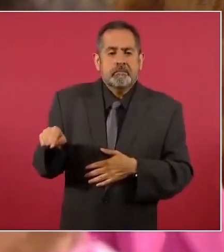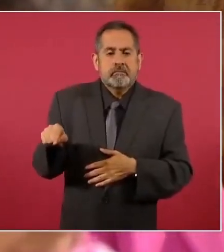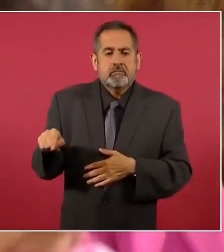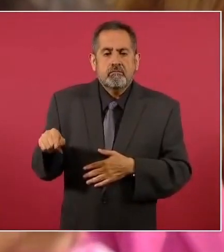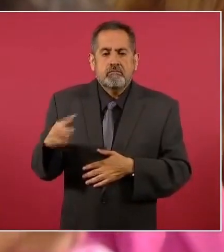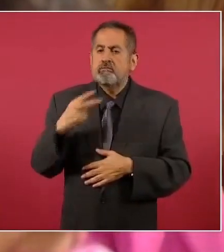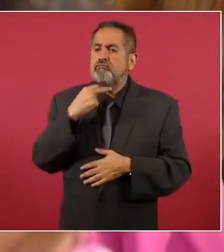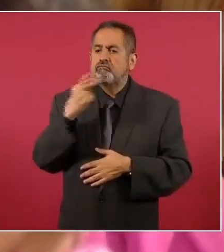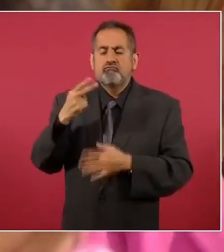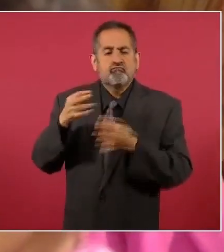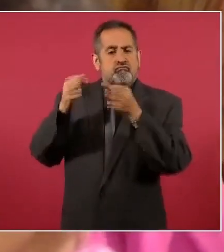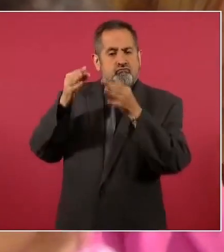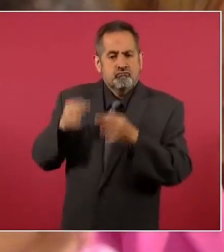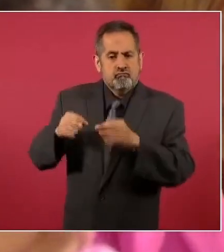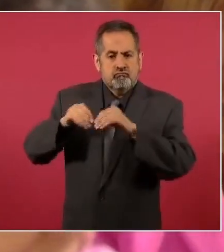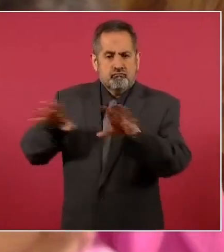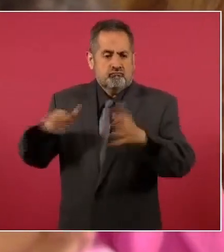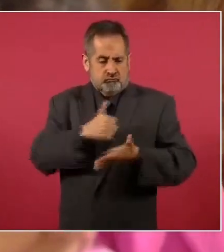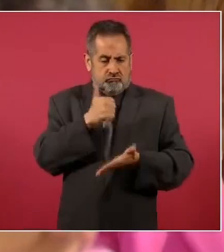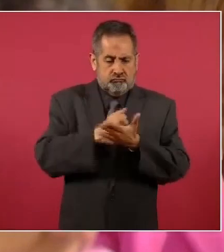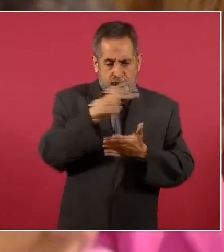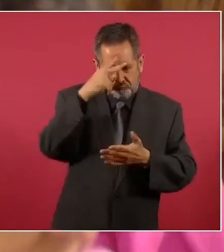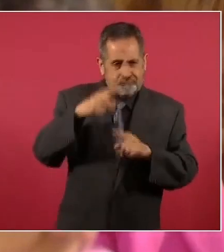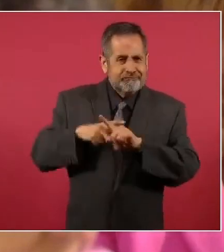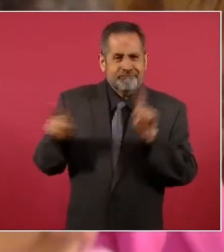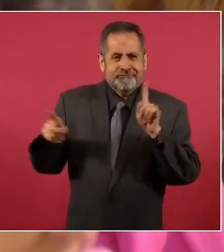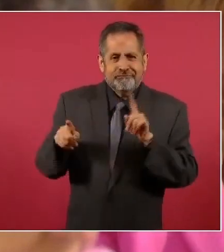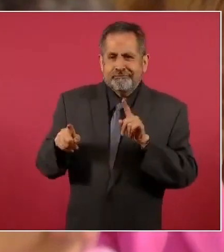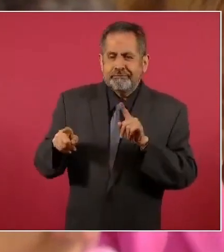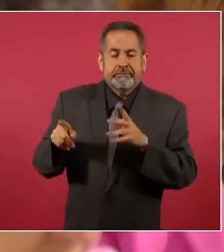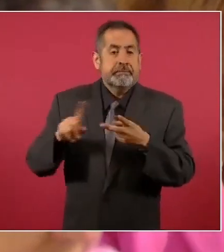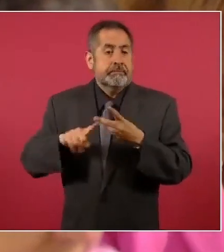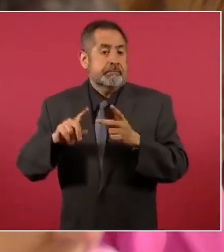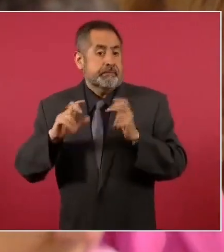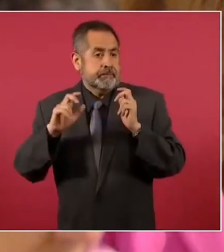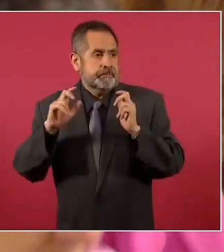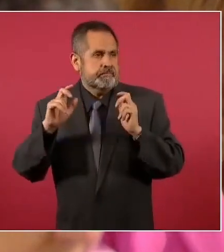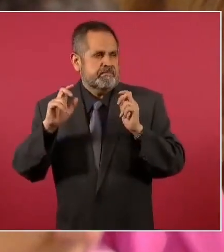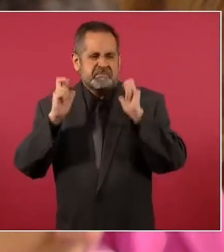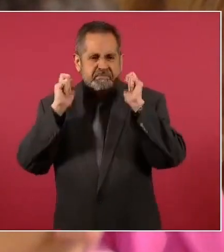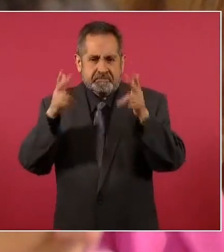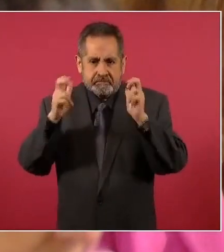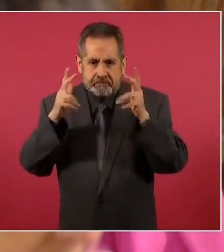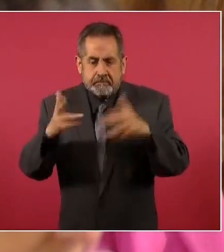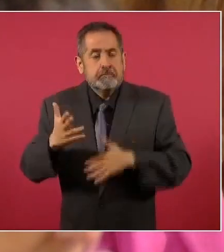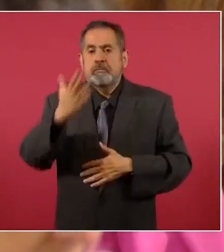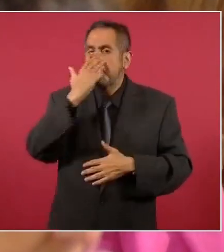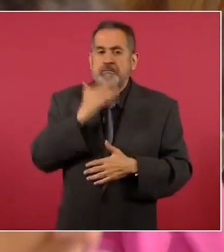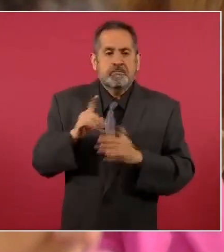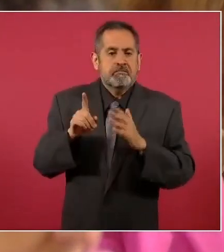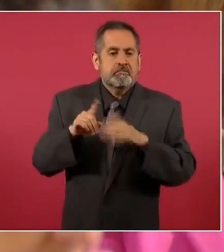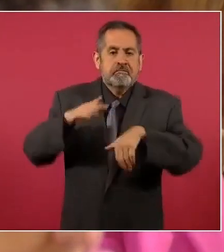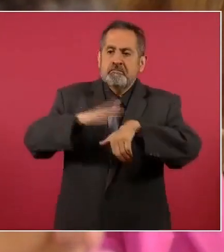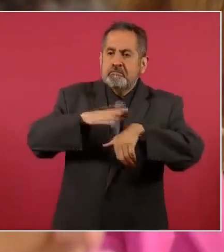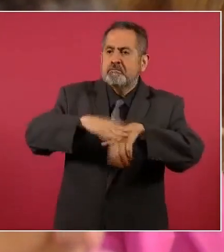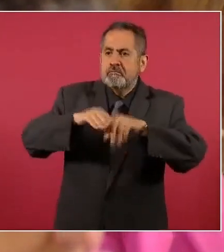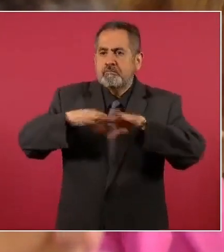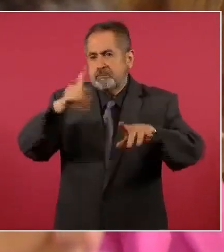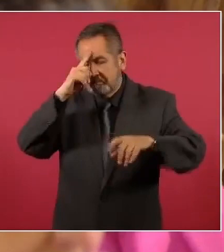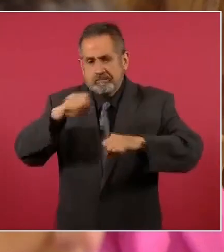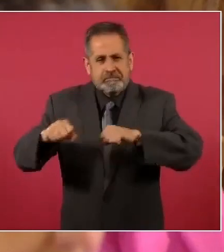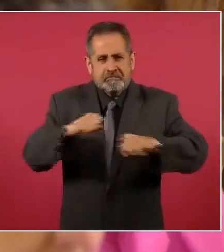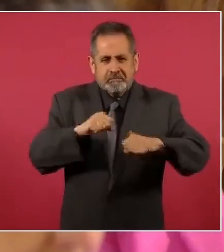la voz de, oficial que se maneja en Ciudad de México. En Chiapas no hay alerta sísmica. ¿Por qué?